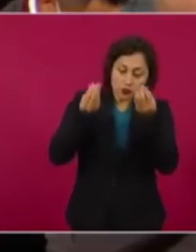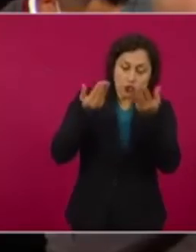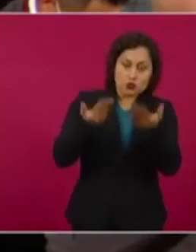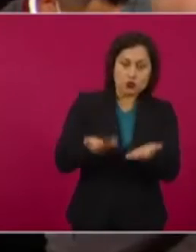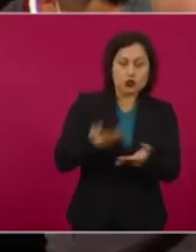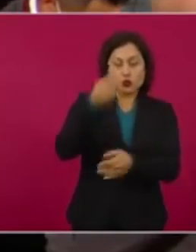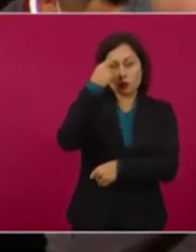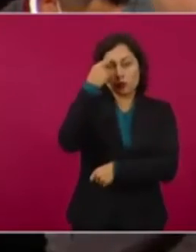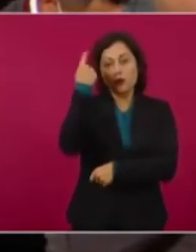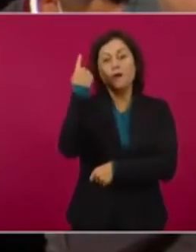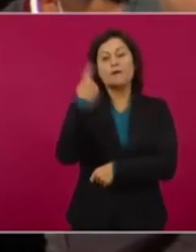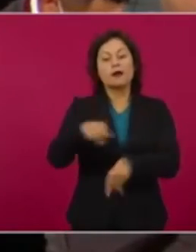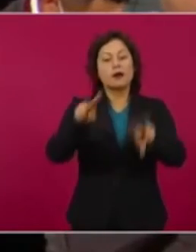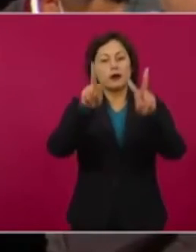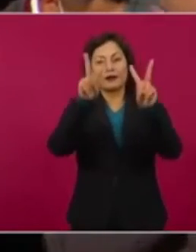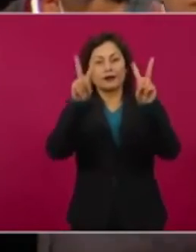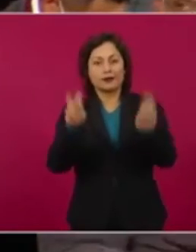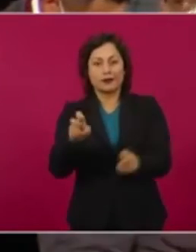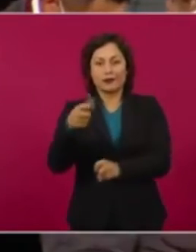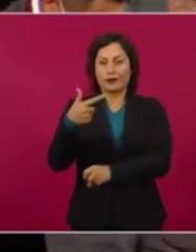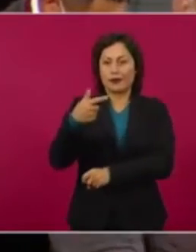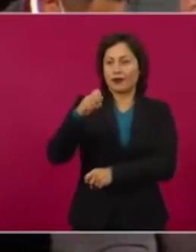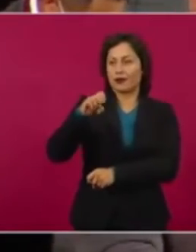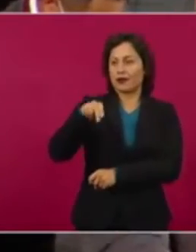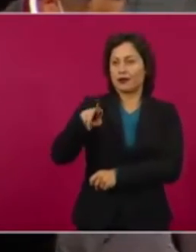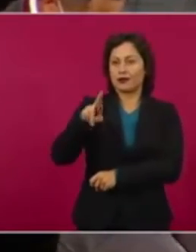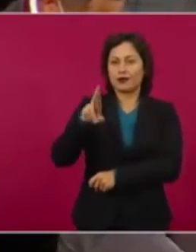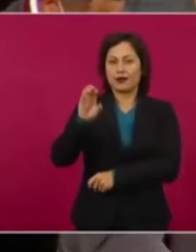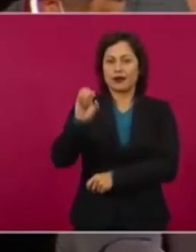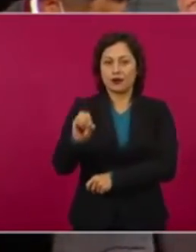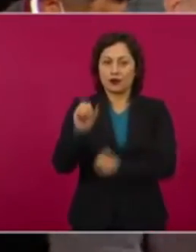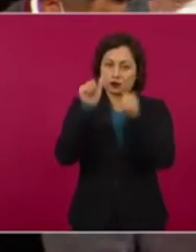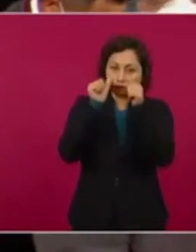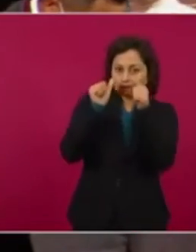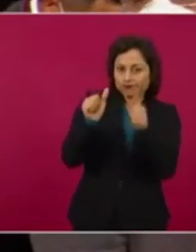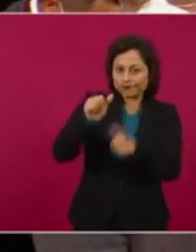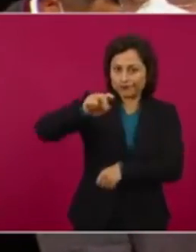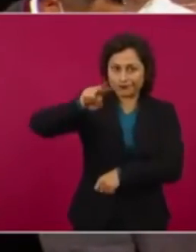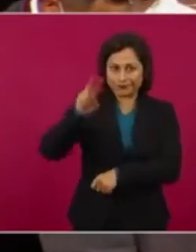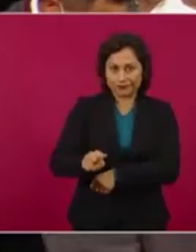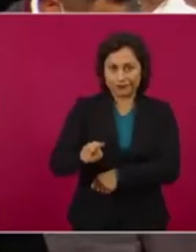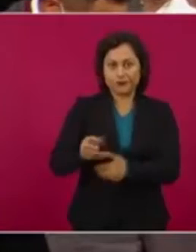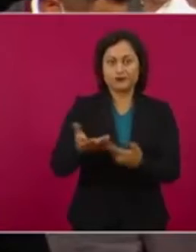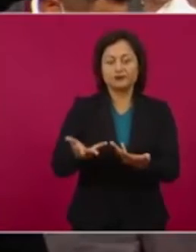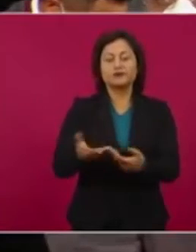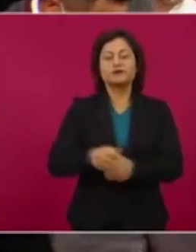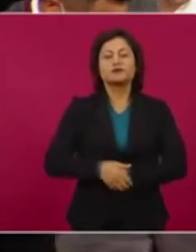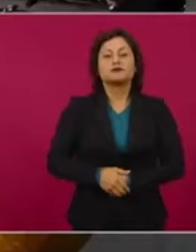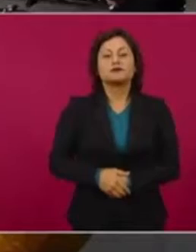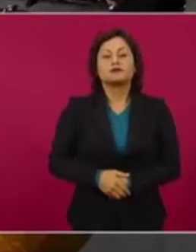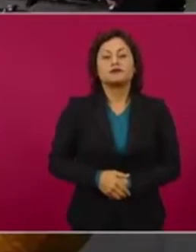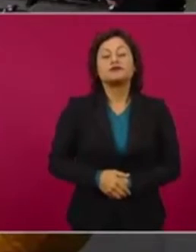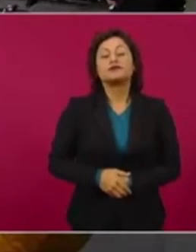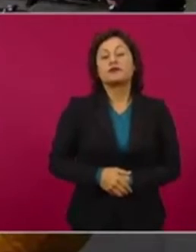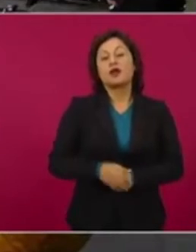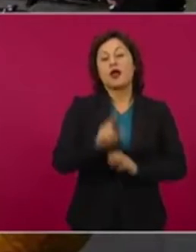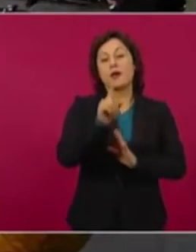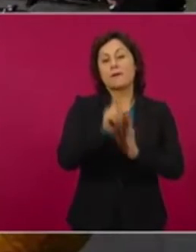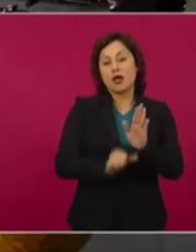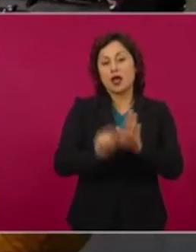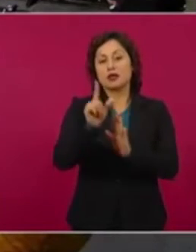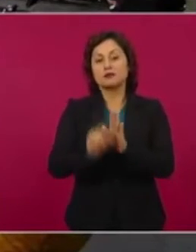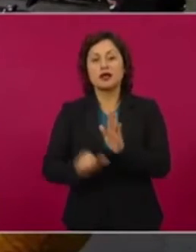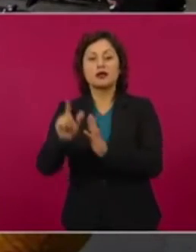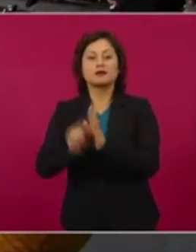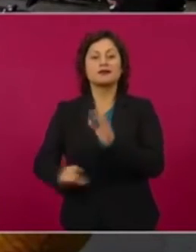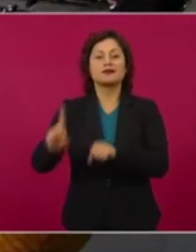informe de género de verdad sea tomado en cuenta. El 20 de cada mes ya es el día